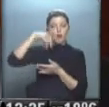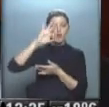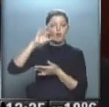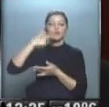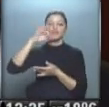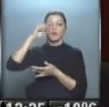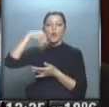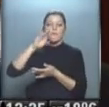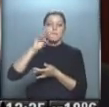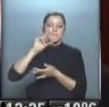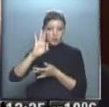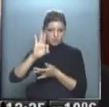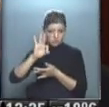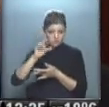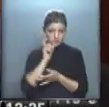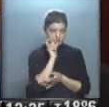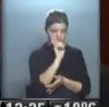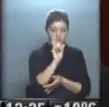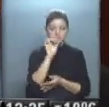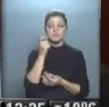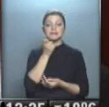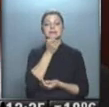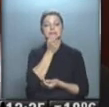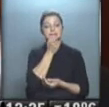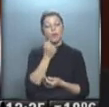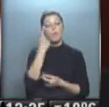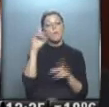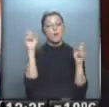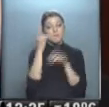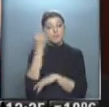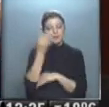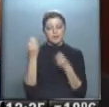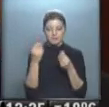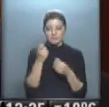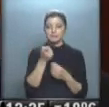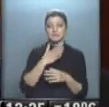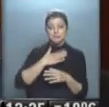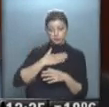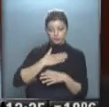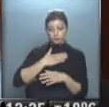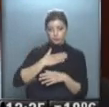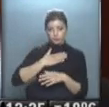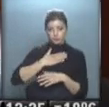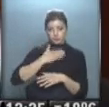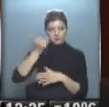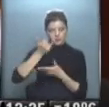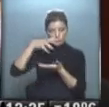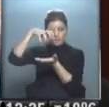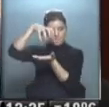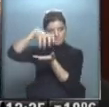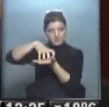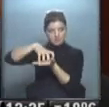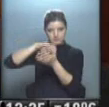decir, un problema cierto es que si yo tengo el monopolio de la